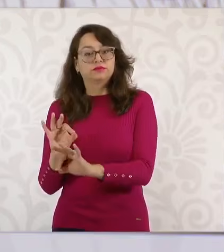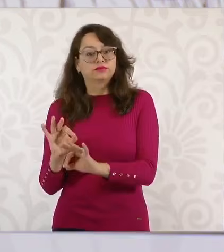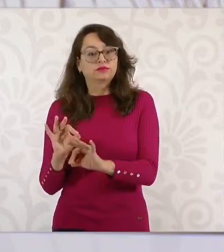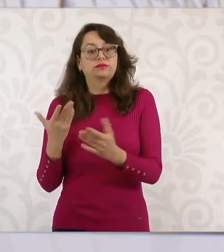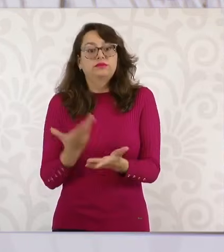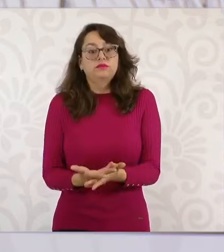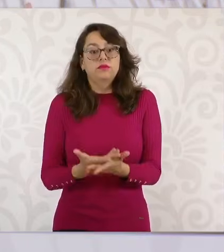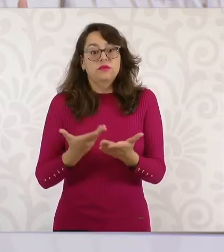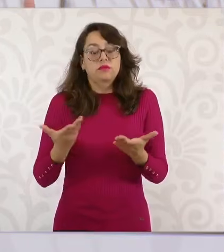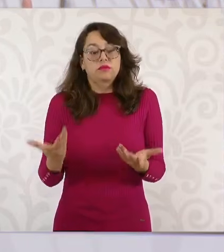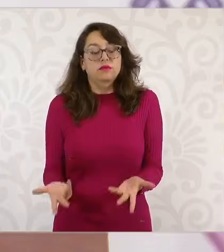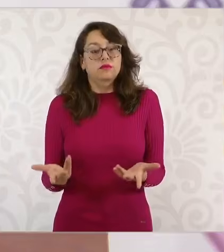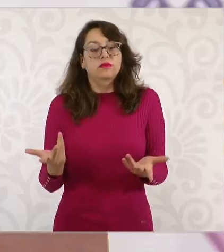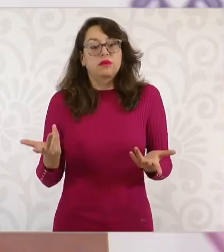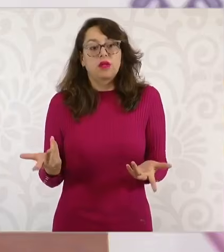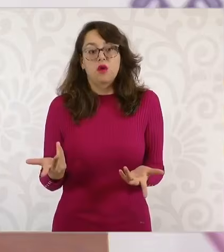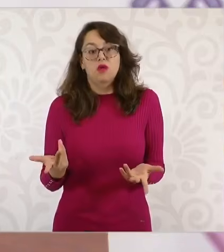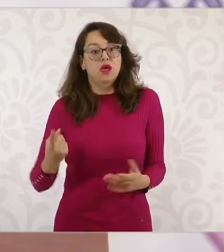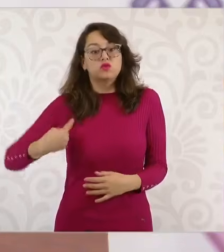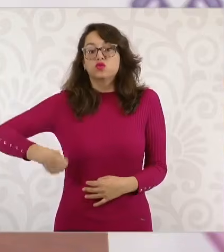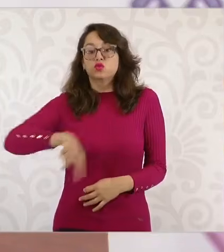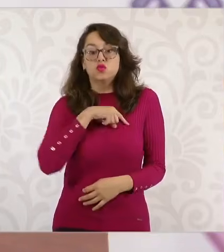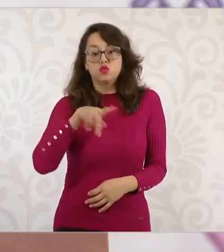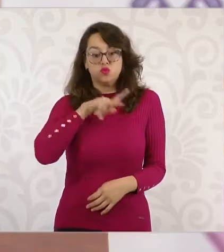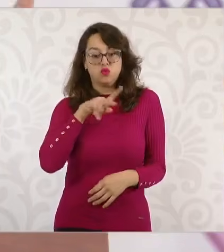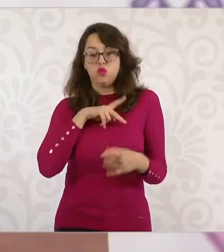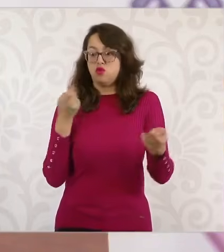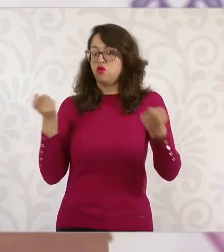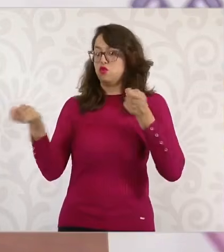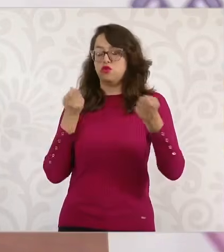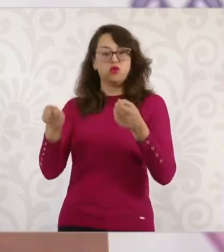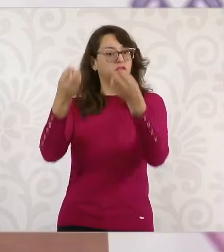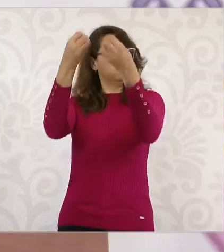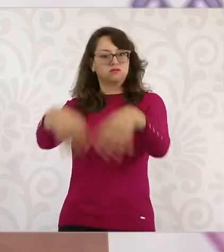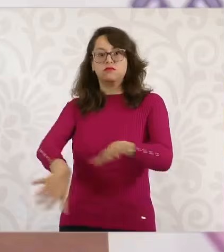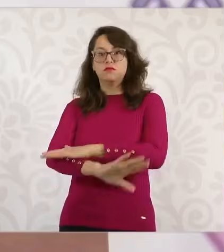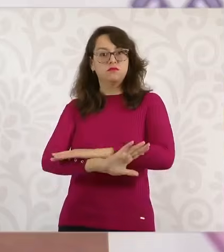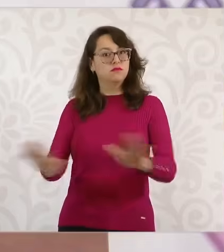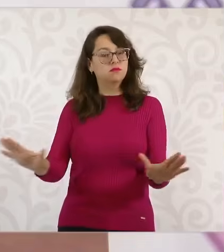Lo que estamos diciendo es renunciamos completamente a ello y que decida la gente.